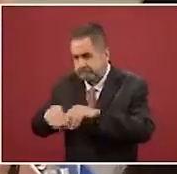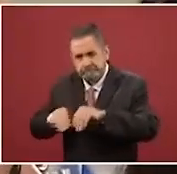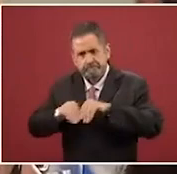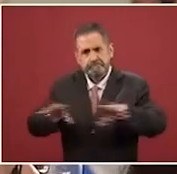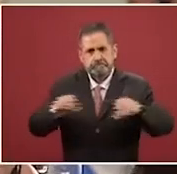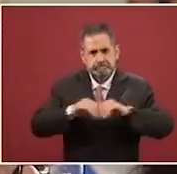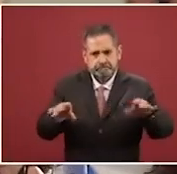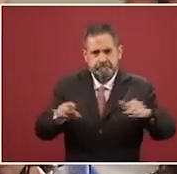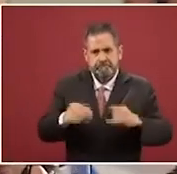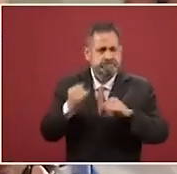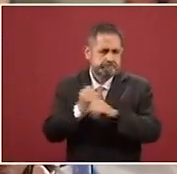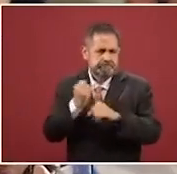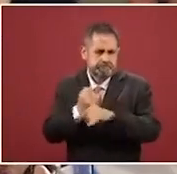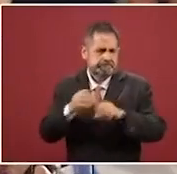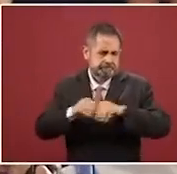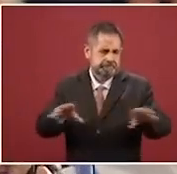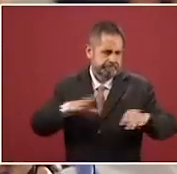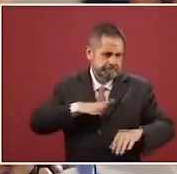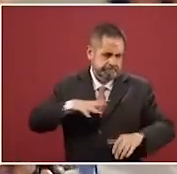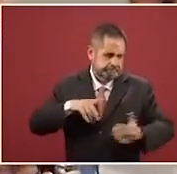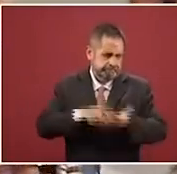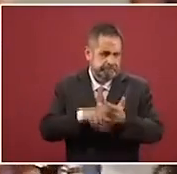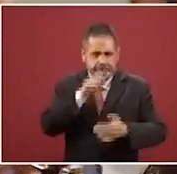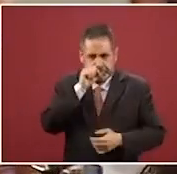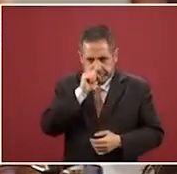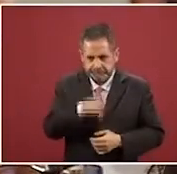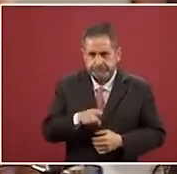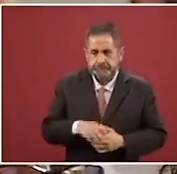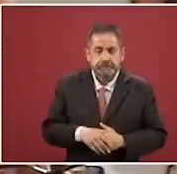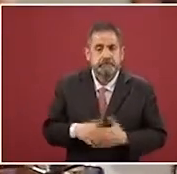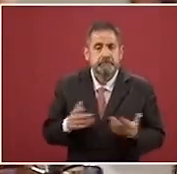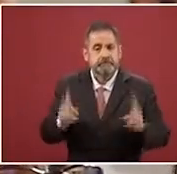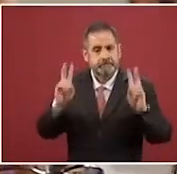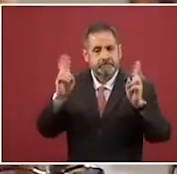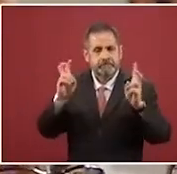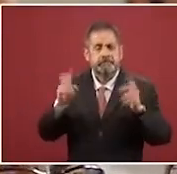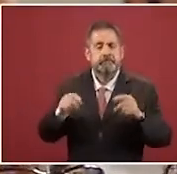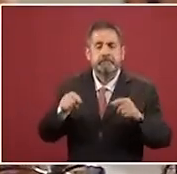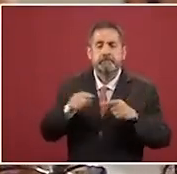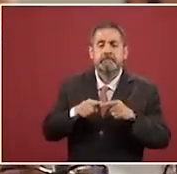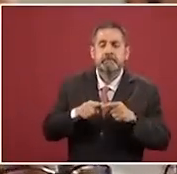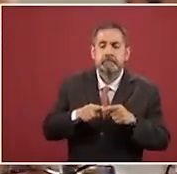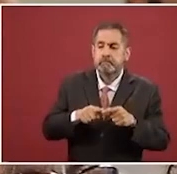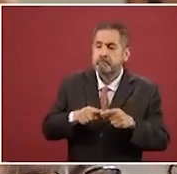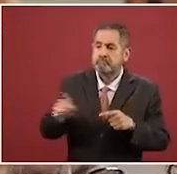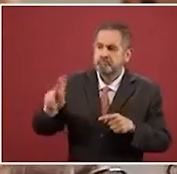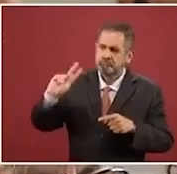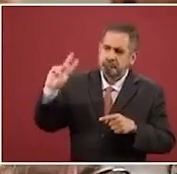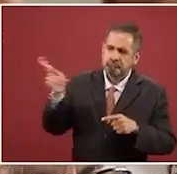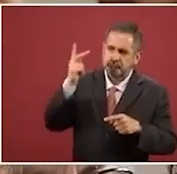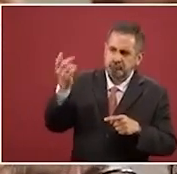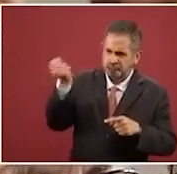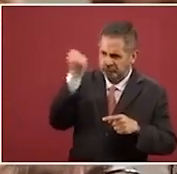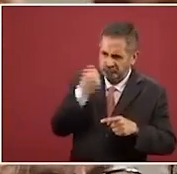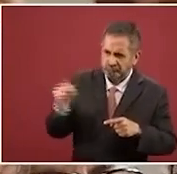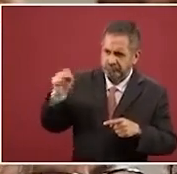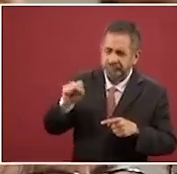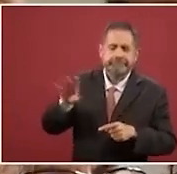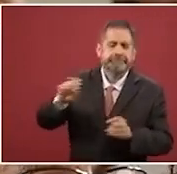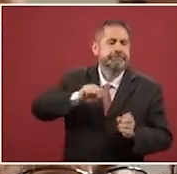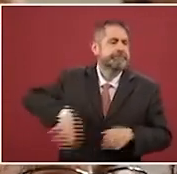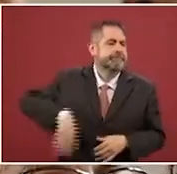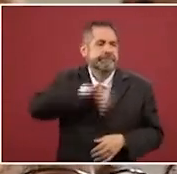está en redes. Y bueno, pues es la basura, a la basura el talento y experiencia, no puede ser